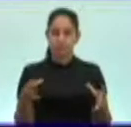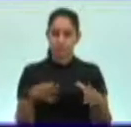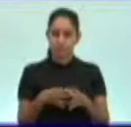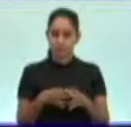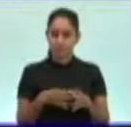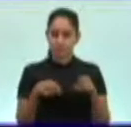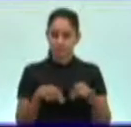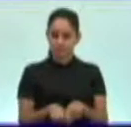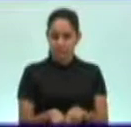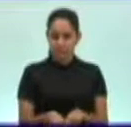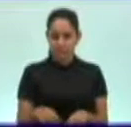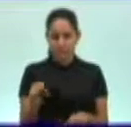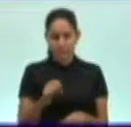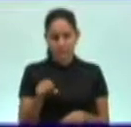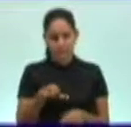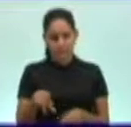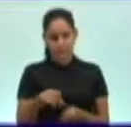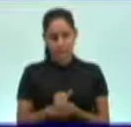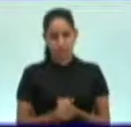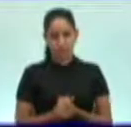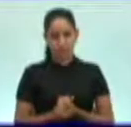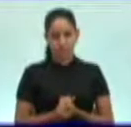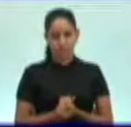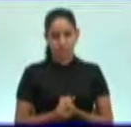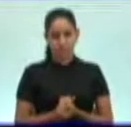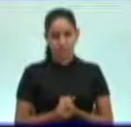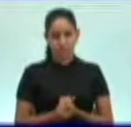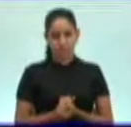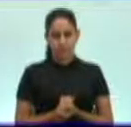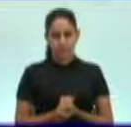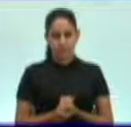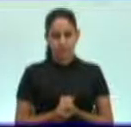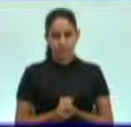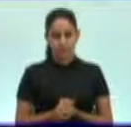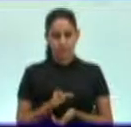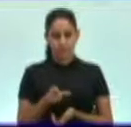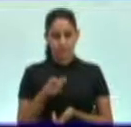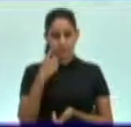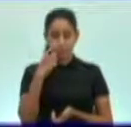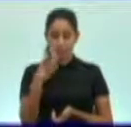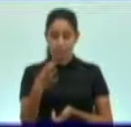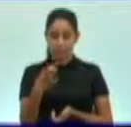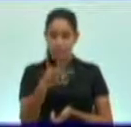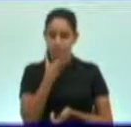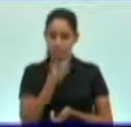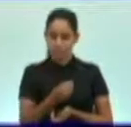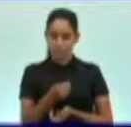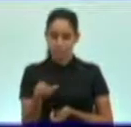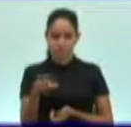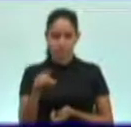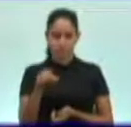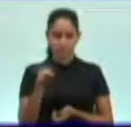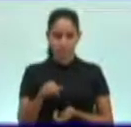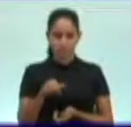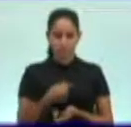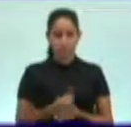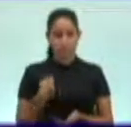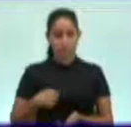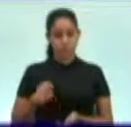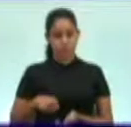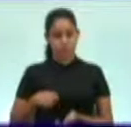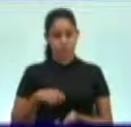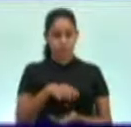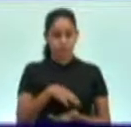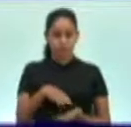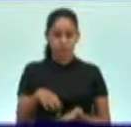en particular ustedes, los jóvenes de estos tiempos, constituye un deber